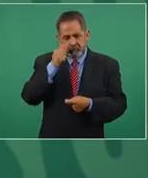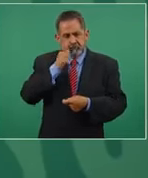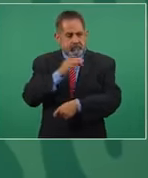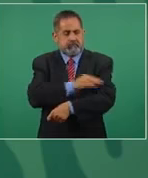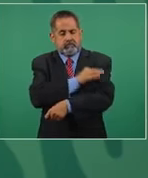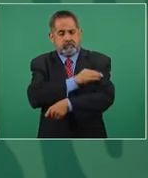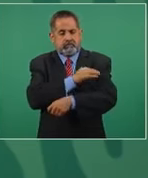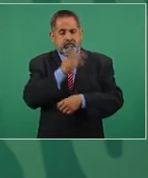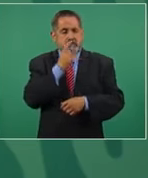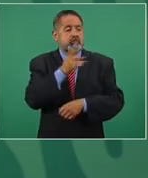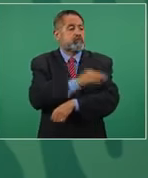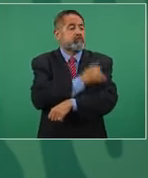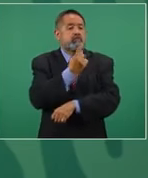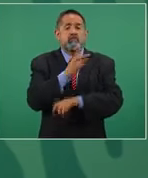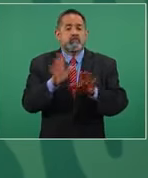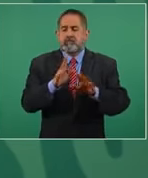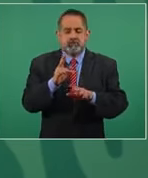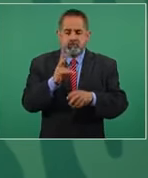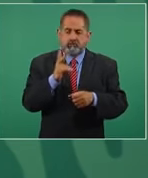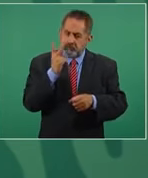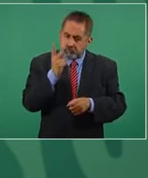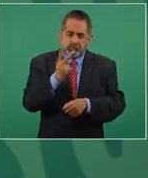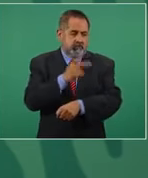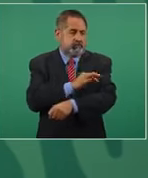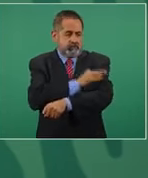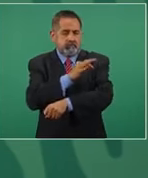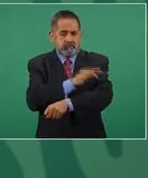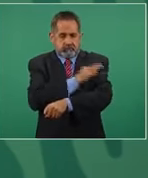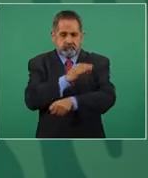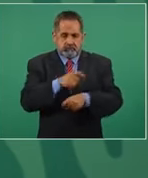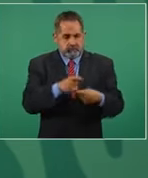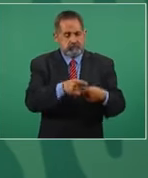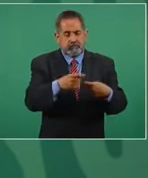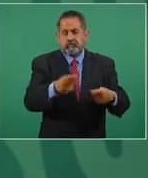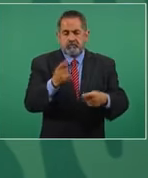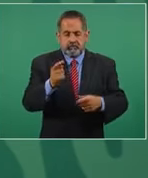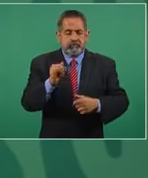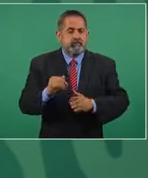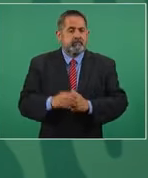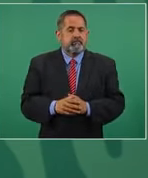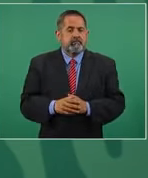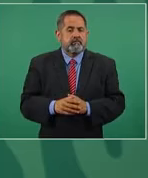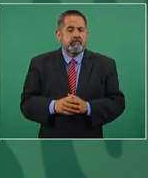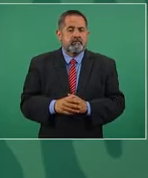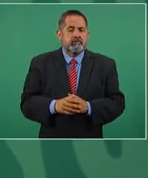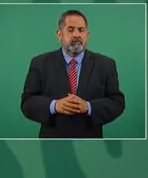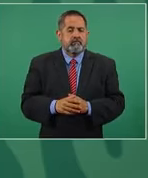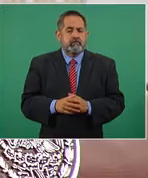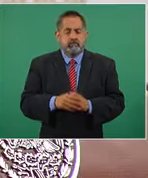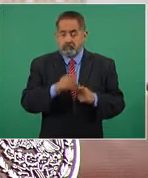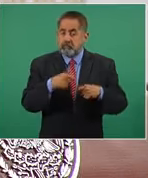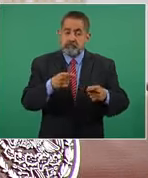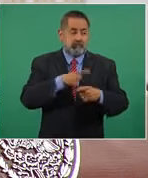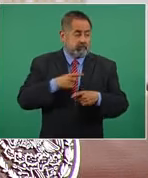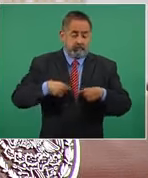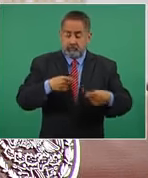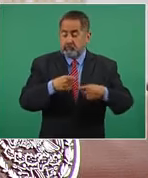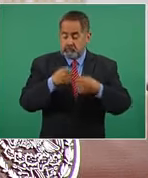no se pueden quedar sin la segunda dosis los que ya se vacunaron, y hay que garantizar